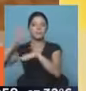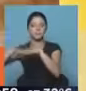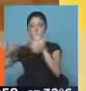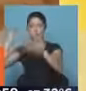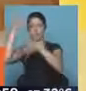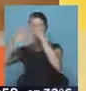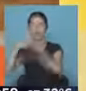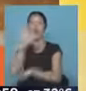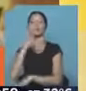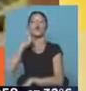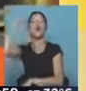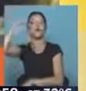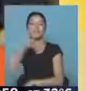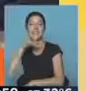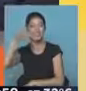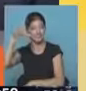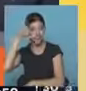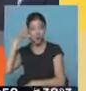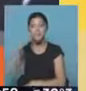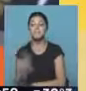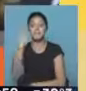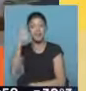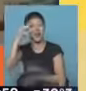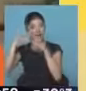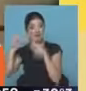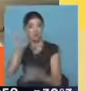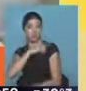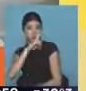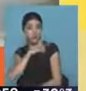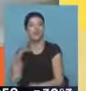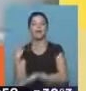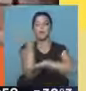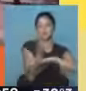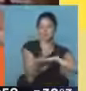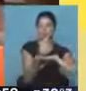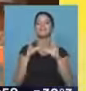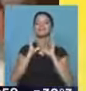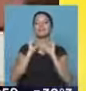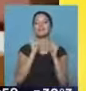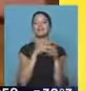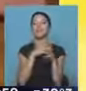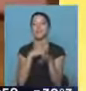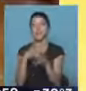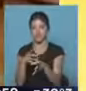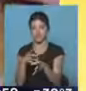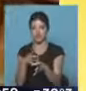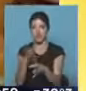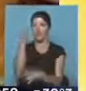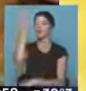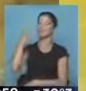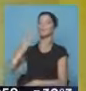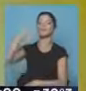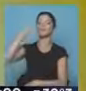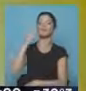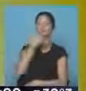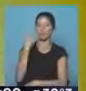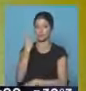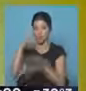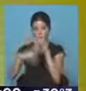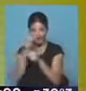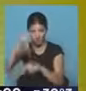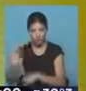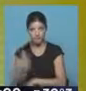el primer militar de carrera en ocupar el cargo de secretario de Defensa desde 1951.